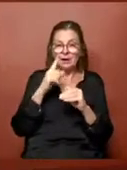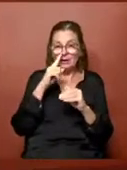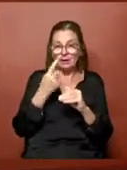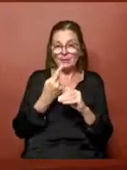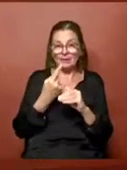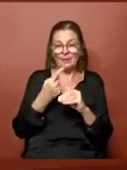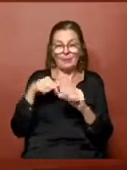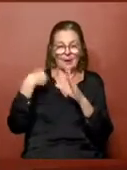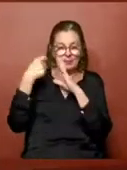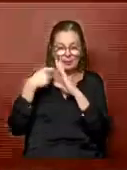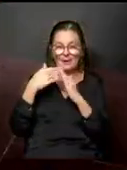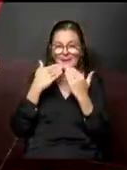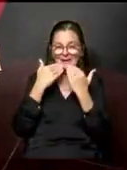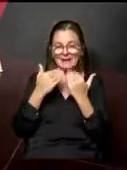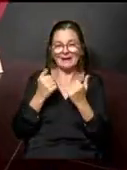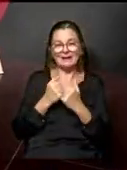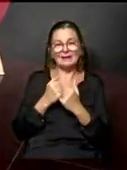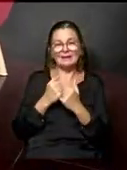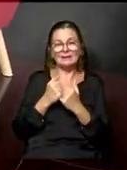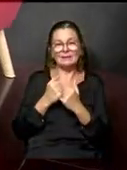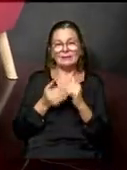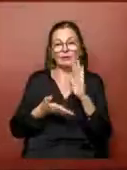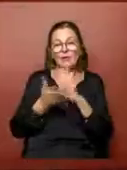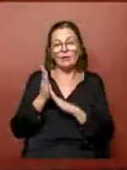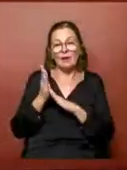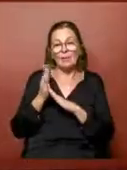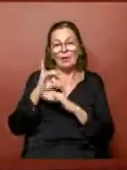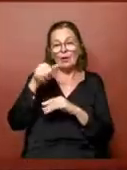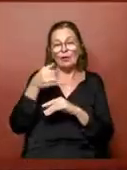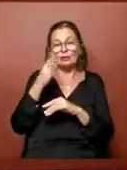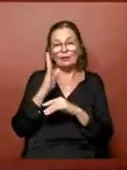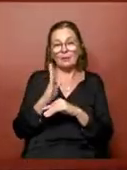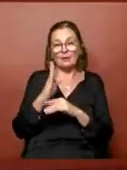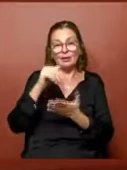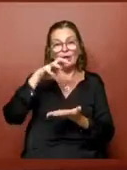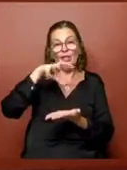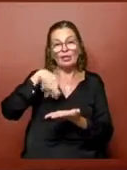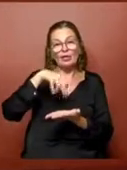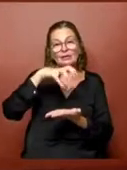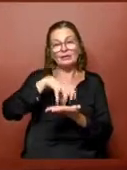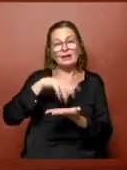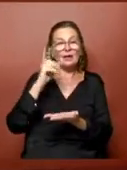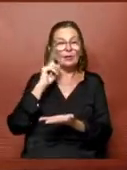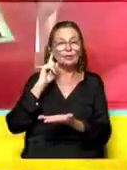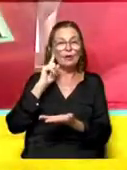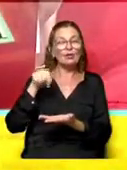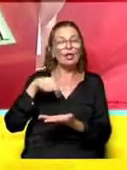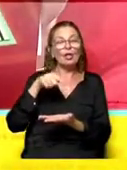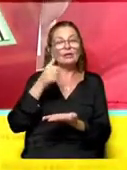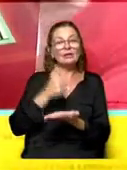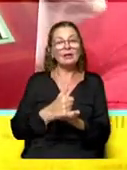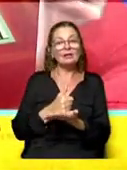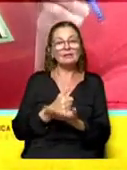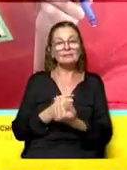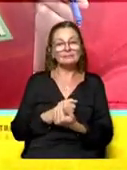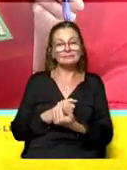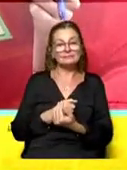la letra chica. Muchas gracias a ustedes. Y nos vamos con JP, a ver si está JP escuchándome. ¿En dónde andás?